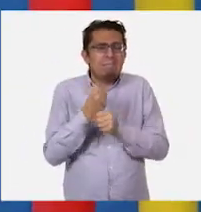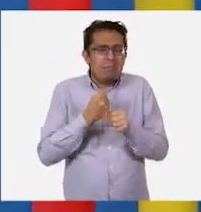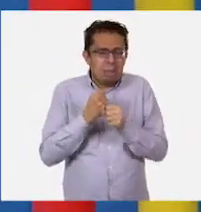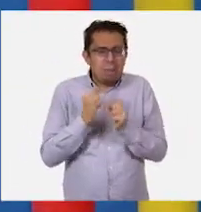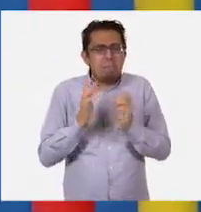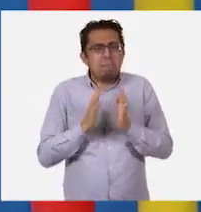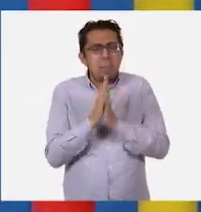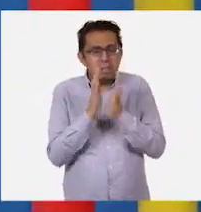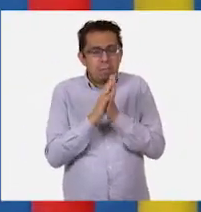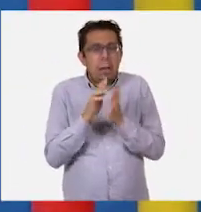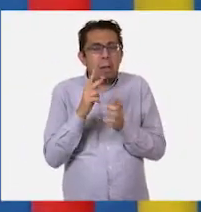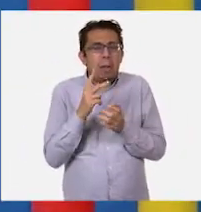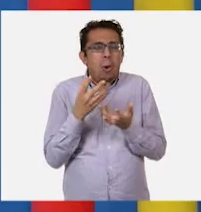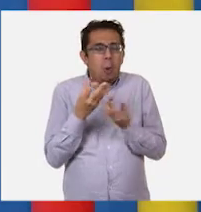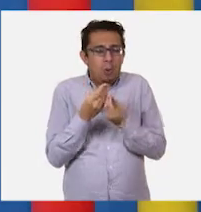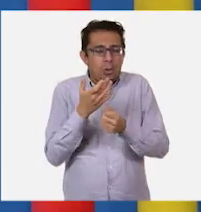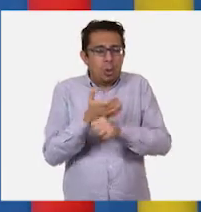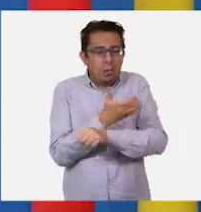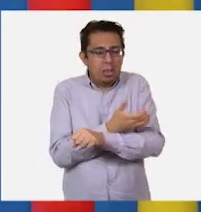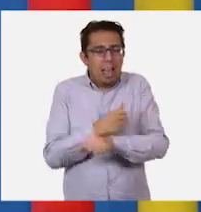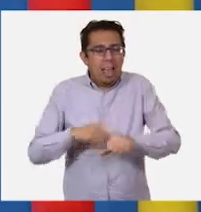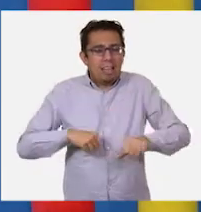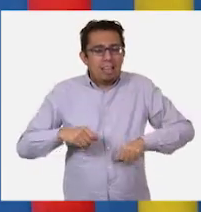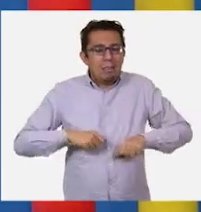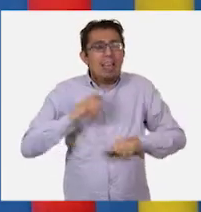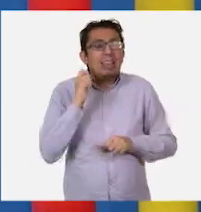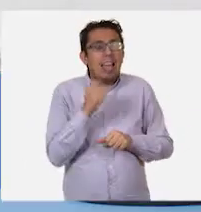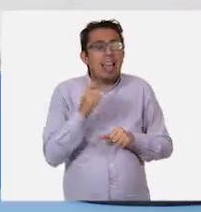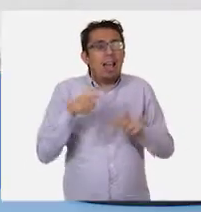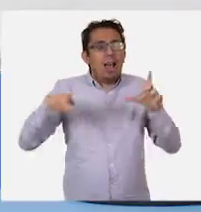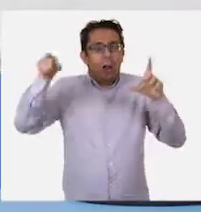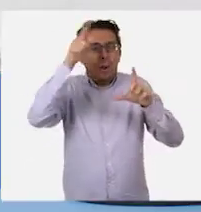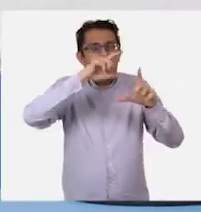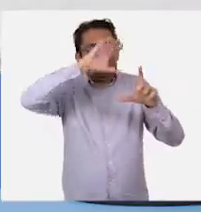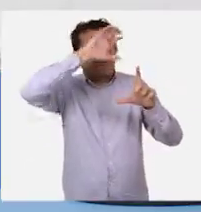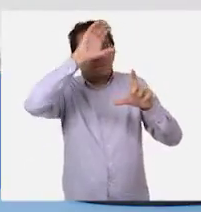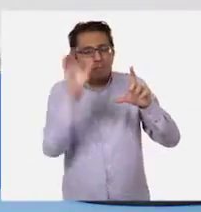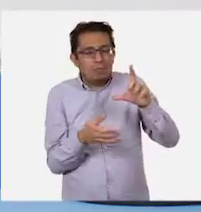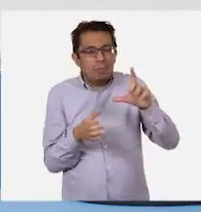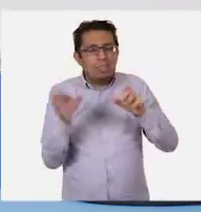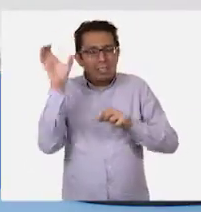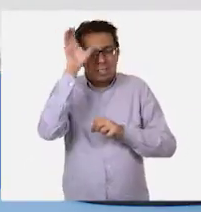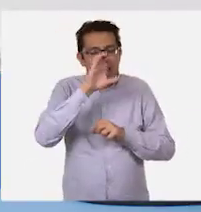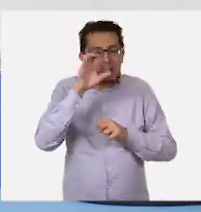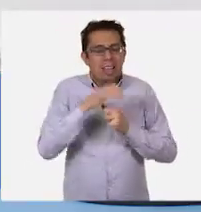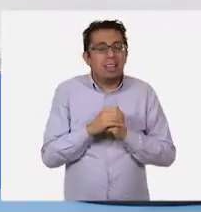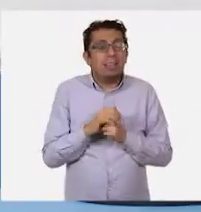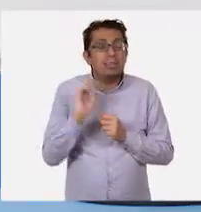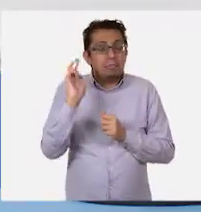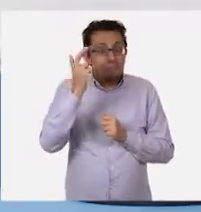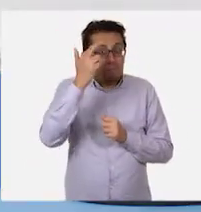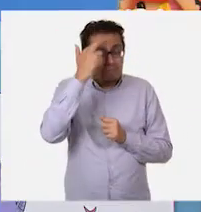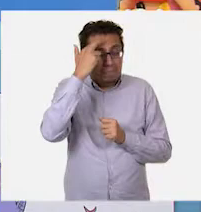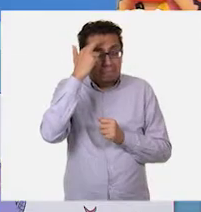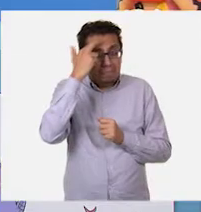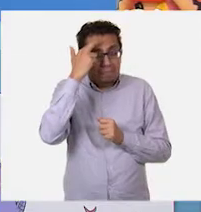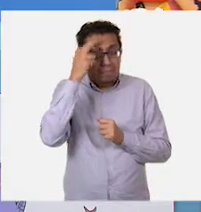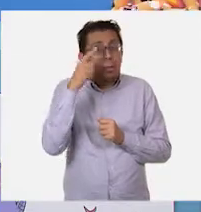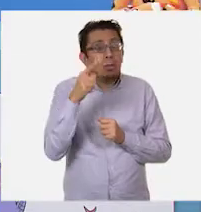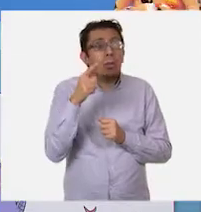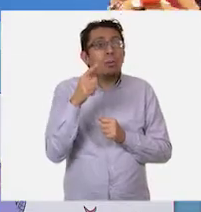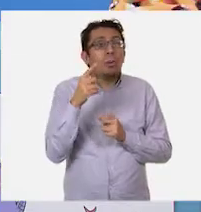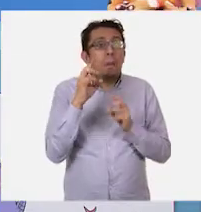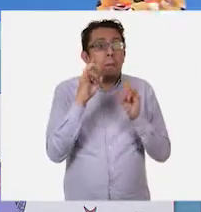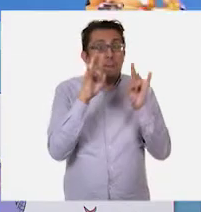participar y que seas mi compañero en esta actividad de la ruleta de la ciencia. Gracias. Y recuerda, ponte